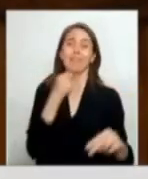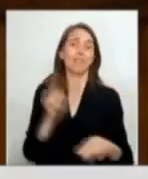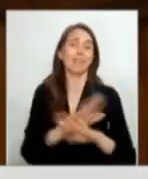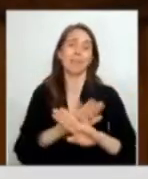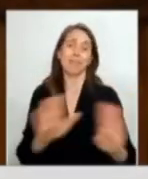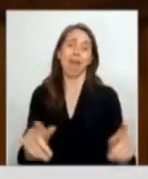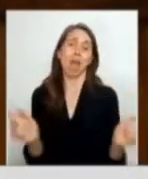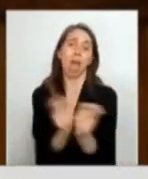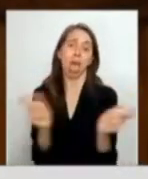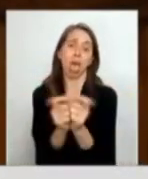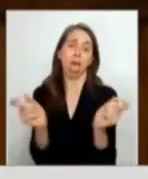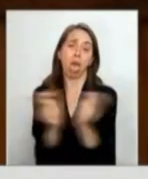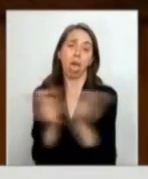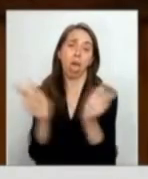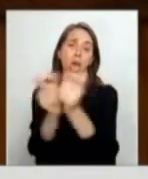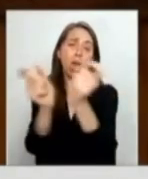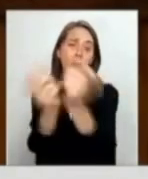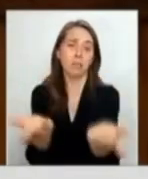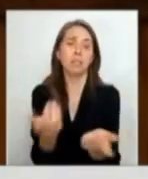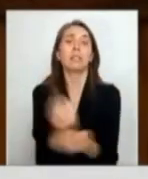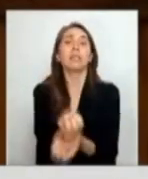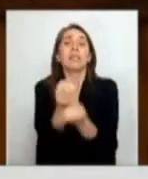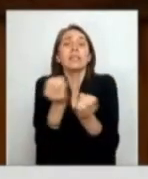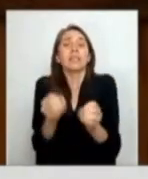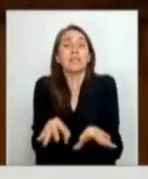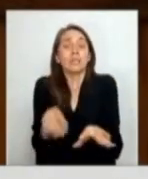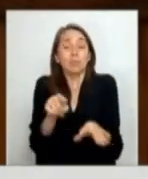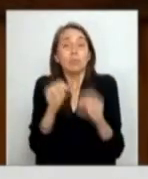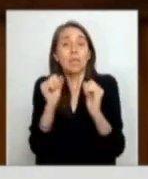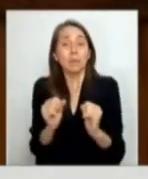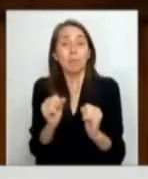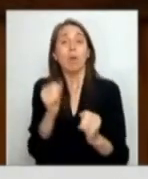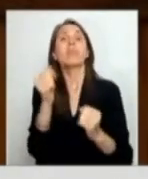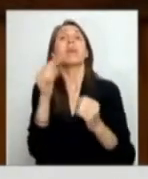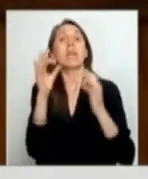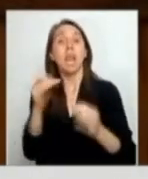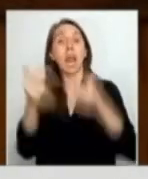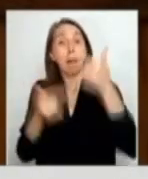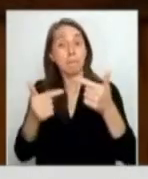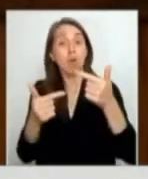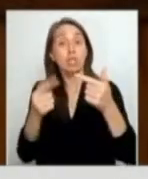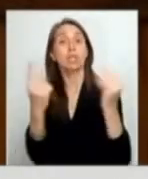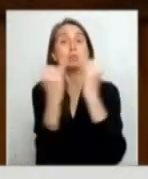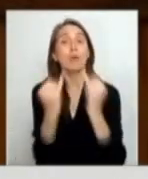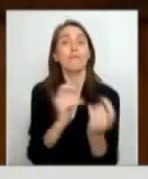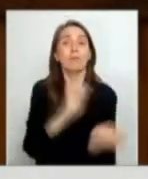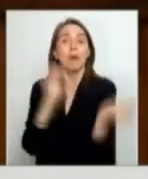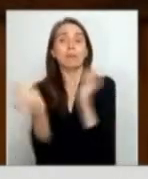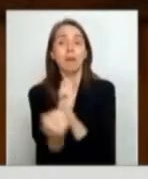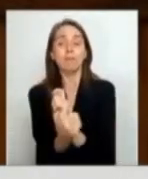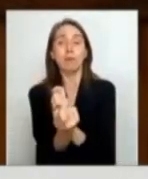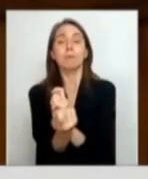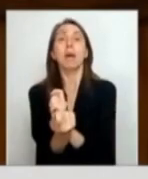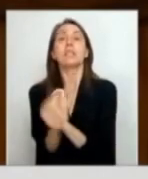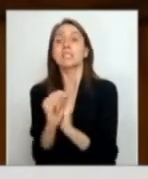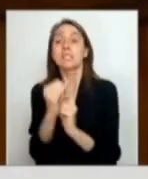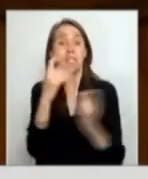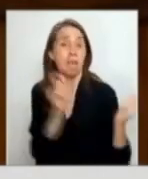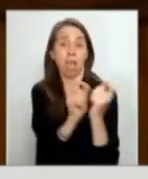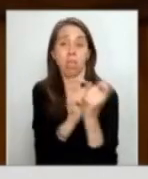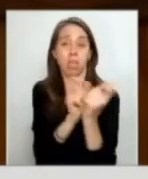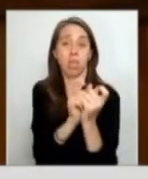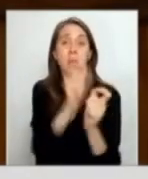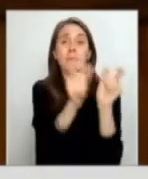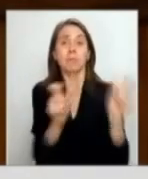Esto solo conduce a renunciar al carácter transformador de la política, alimentando así solo el malestar y la frustración de la